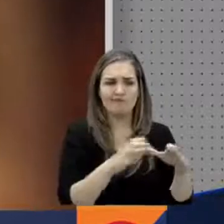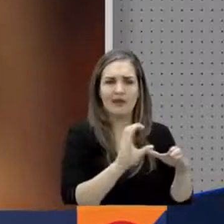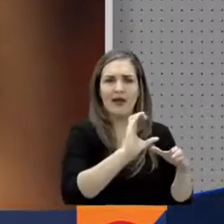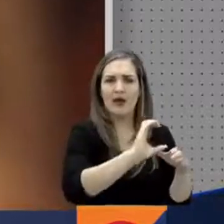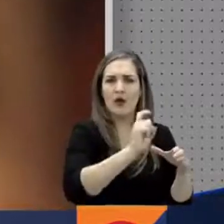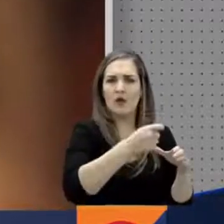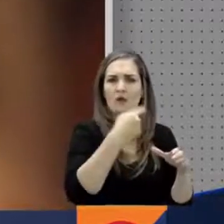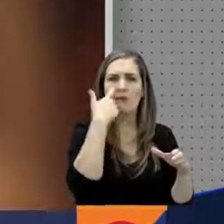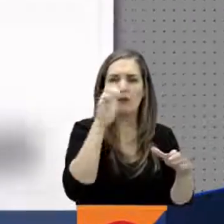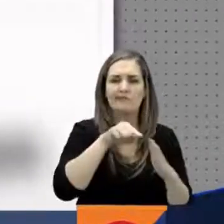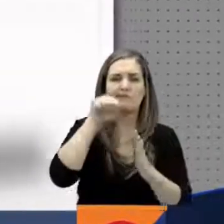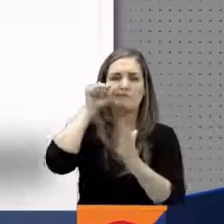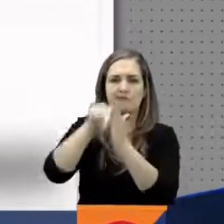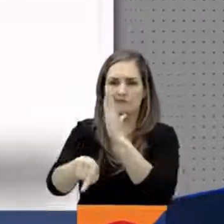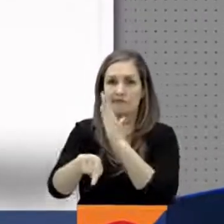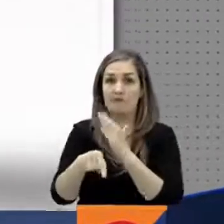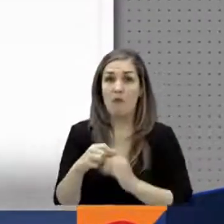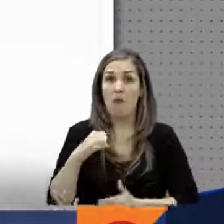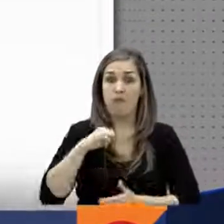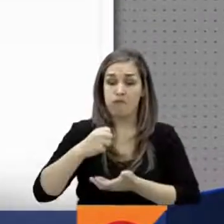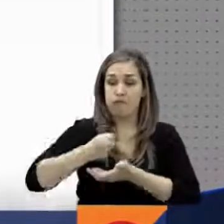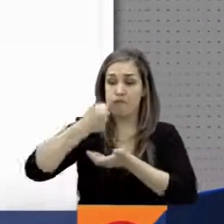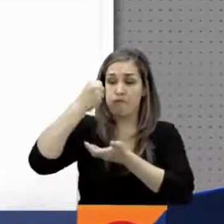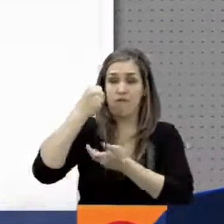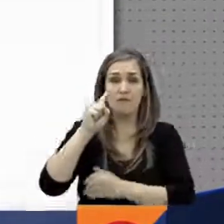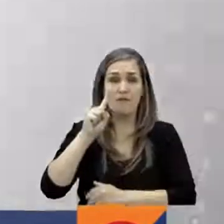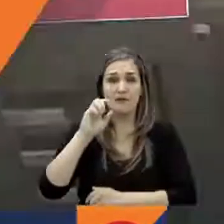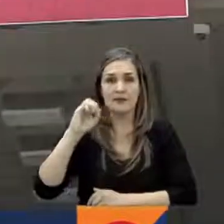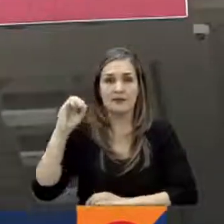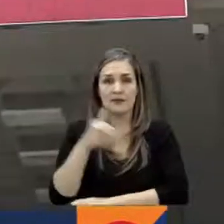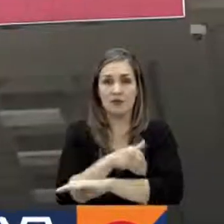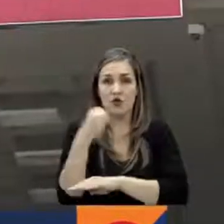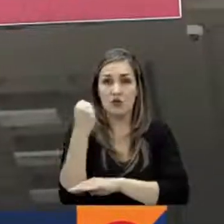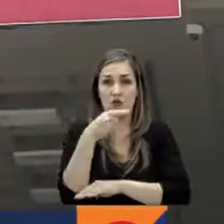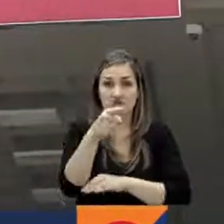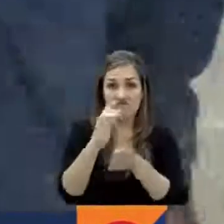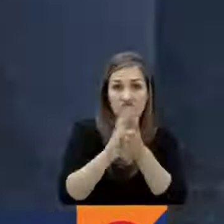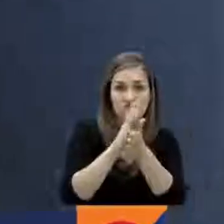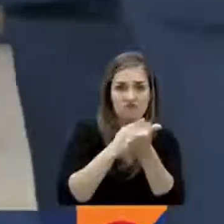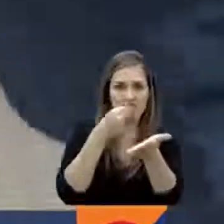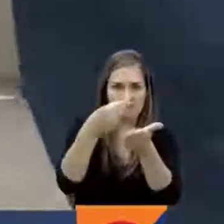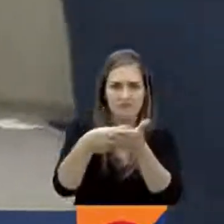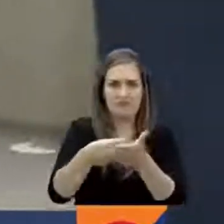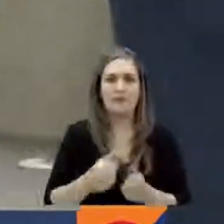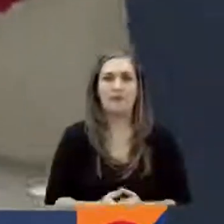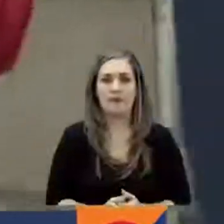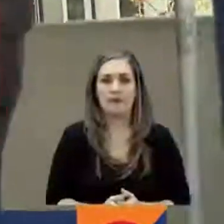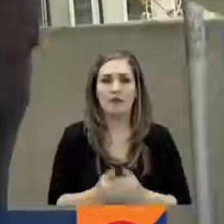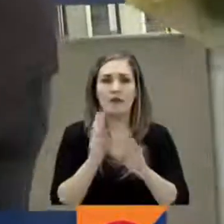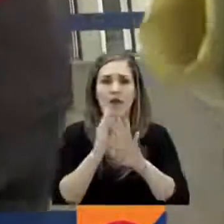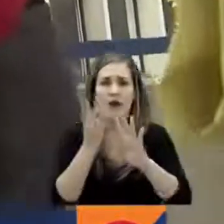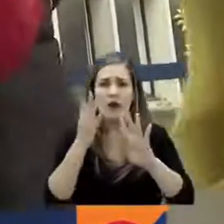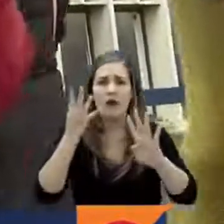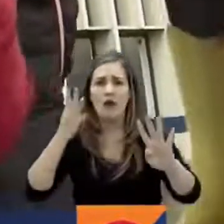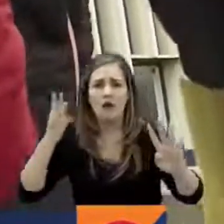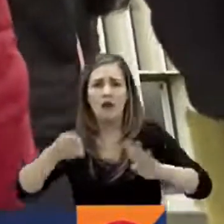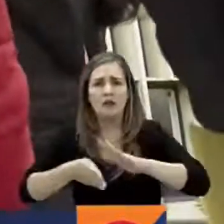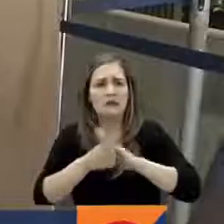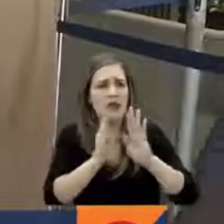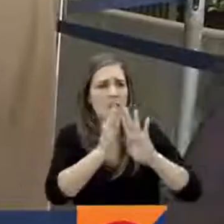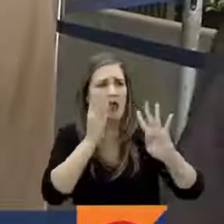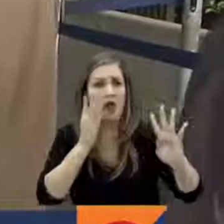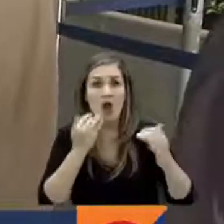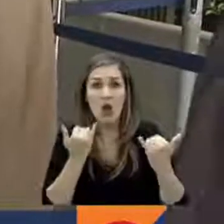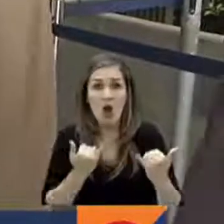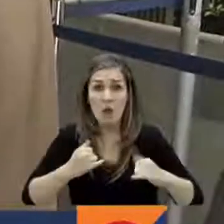del crimen. Ofrecen hasta 100 millones de pesos por información. Siguen las filas. Hoy los contribuyentes de